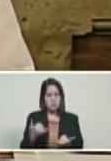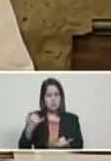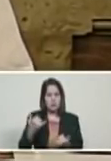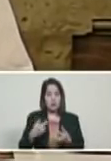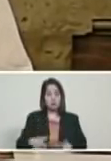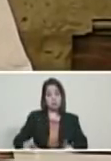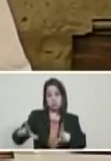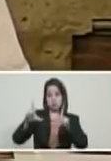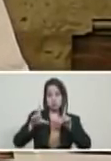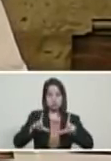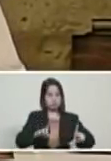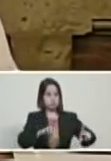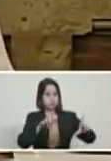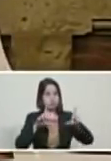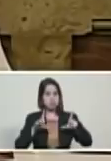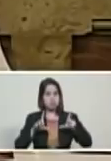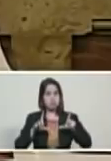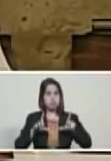certificando